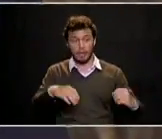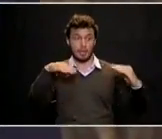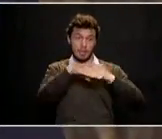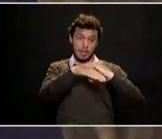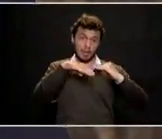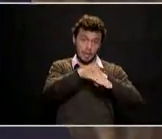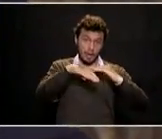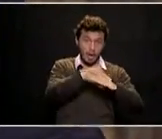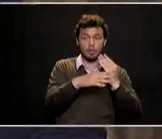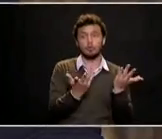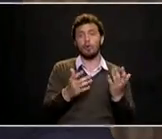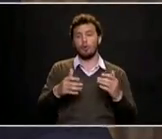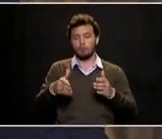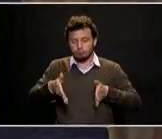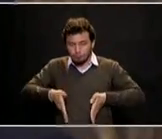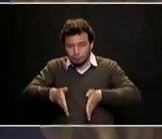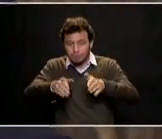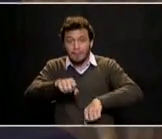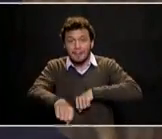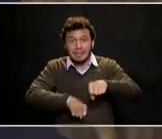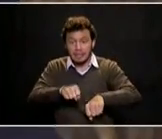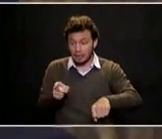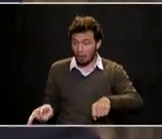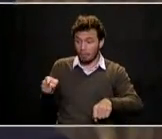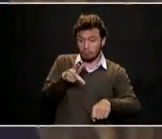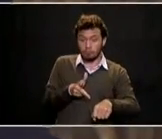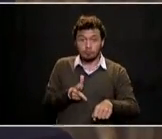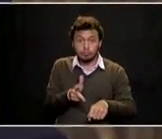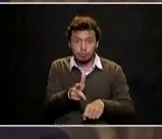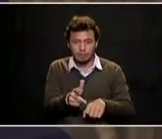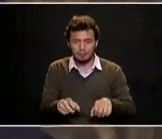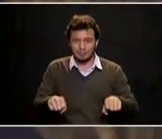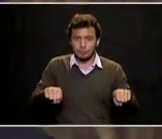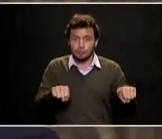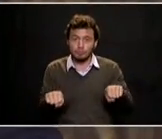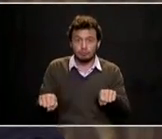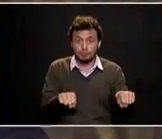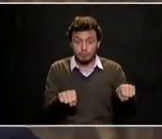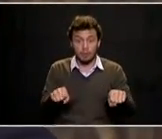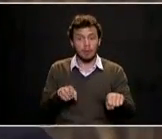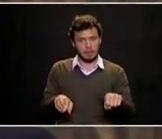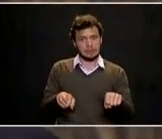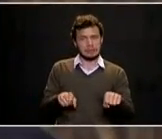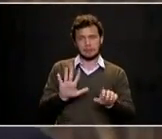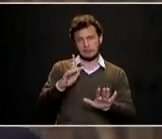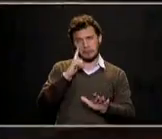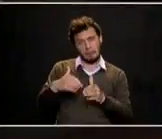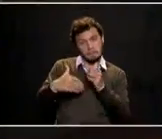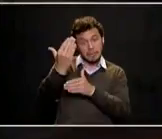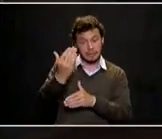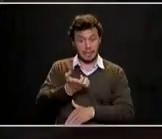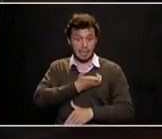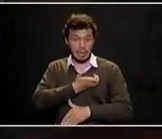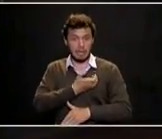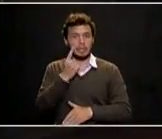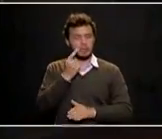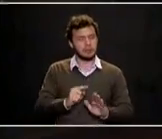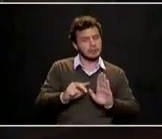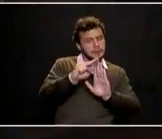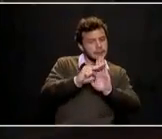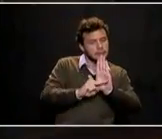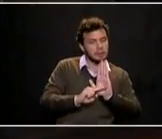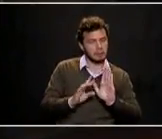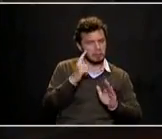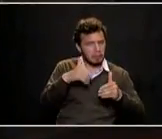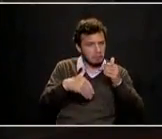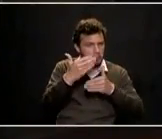fin, me parece que se requiere de una reglamentación que haremos en el momento que estemos en la alcaldía. Muchas gracias, doctor Juan Carlos.